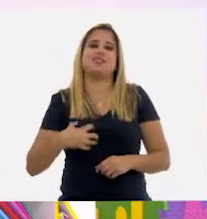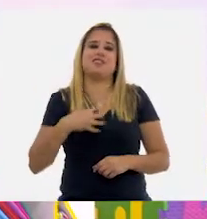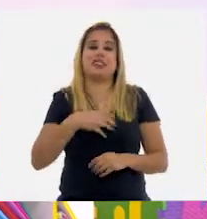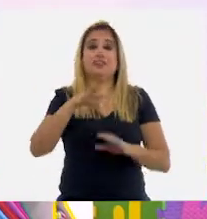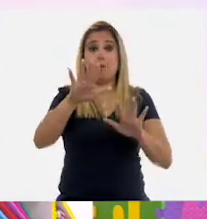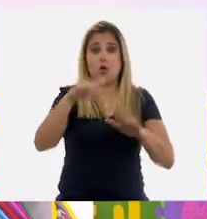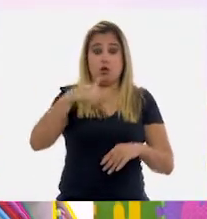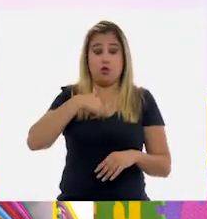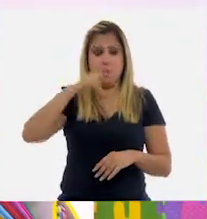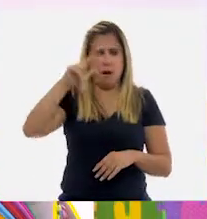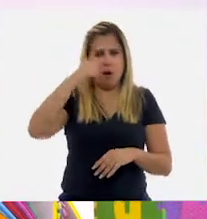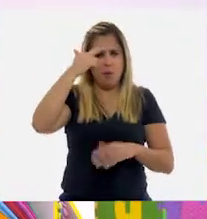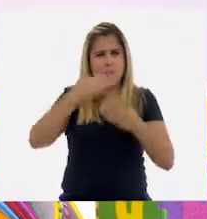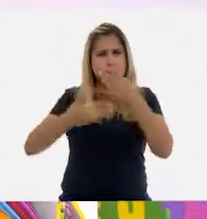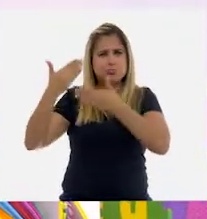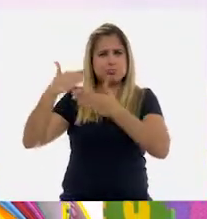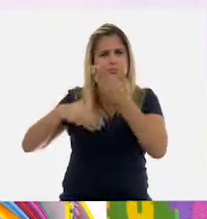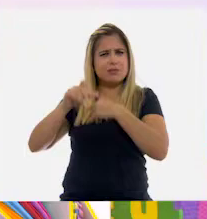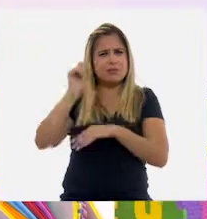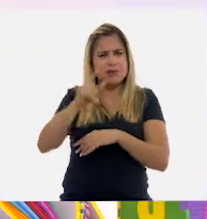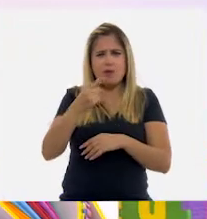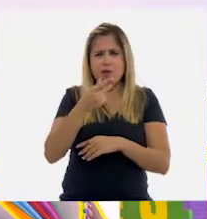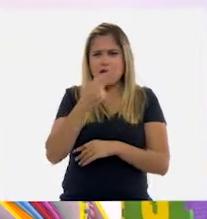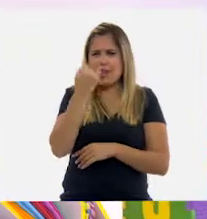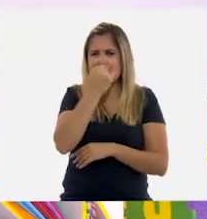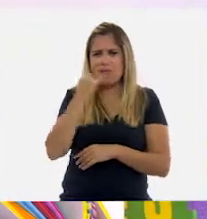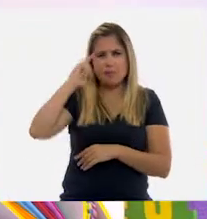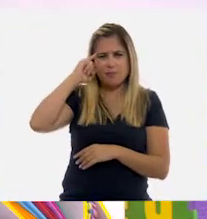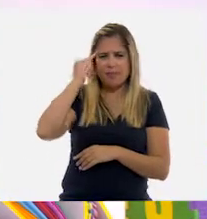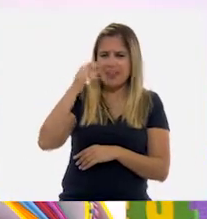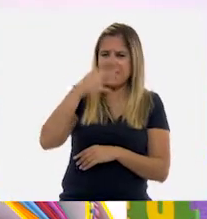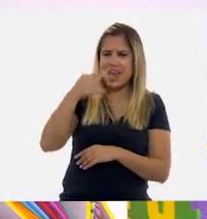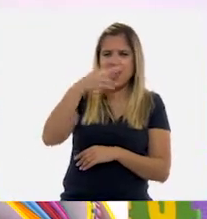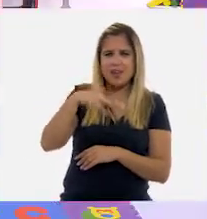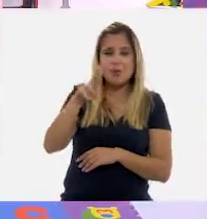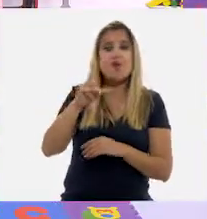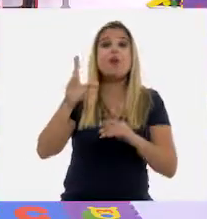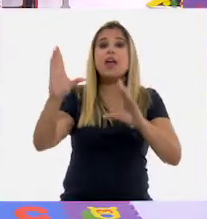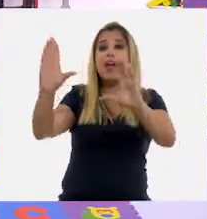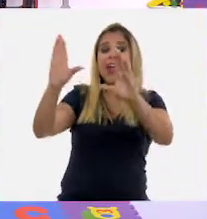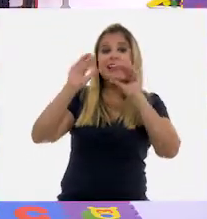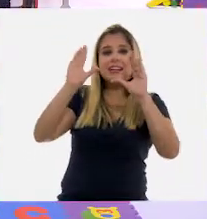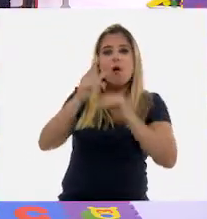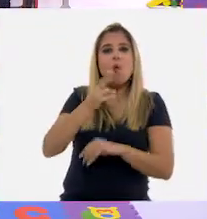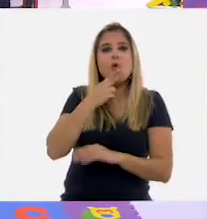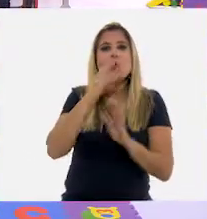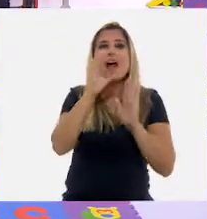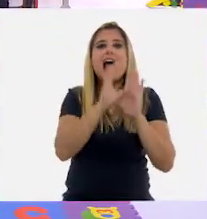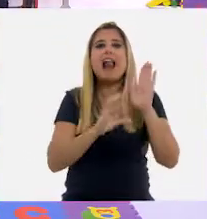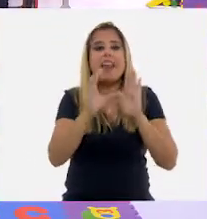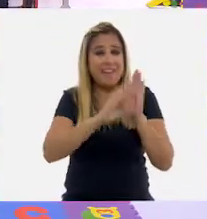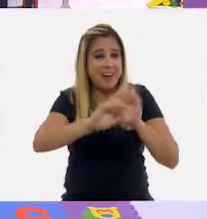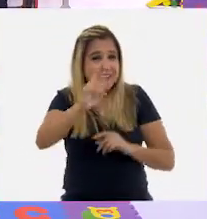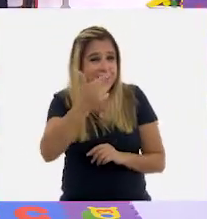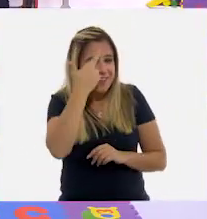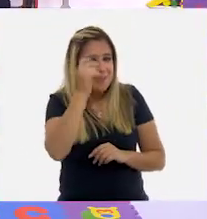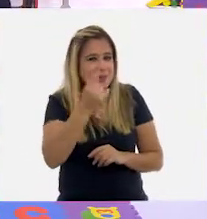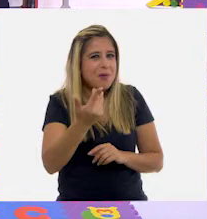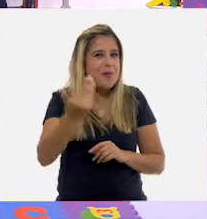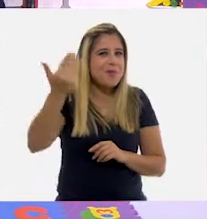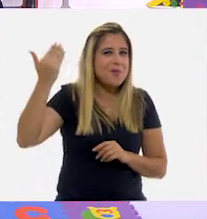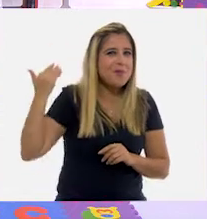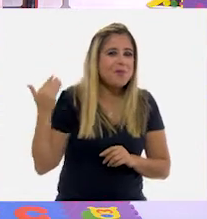me acuerdo que en las primeras clases que vimos la lengua ñañú, usted nos enseñó, por ejemplo, a utilizar el calendario, ¿se acuerda? Sí, y nos